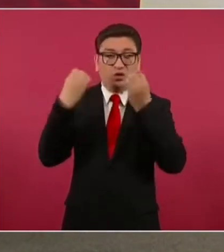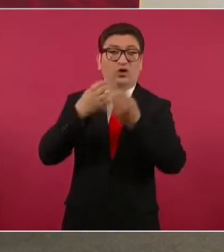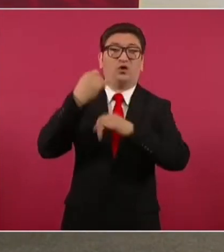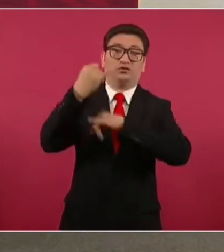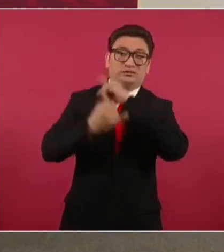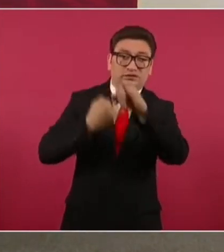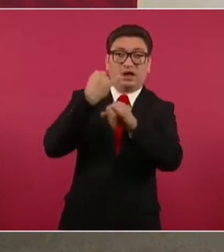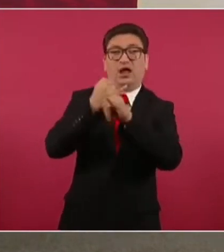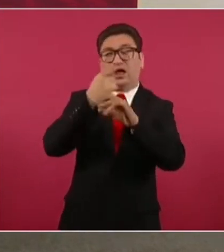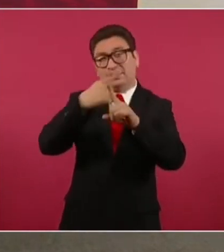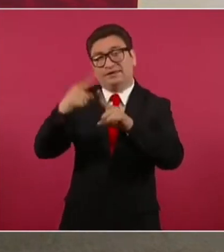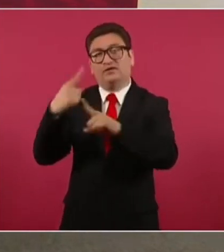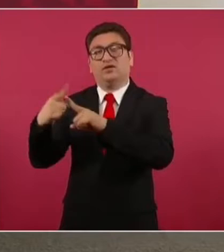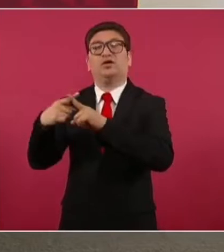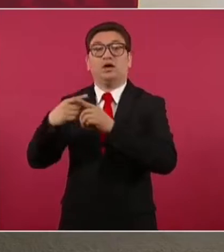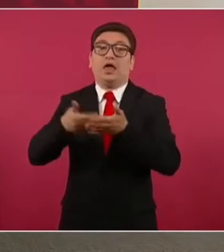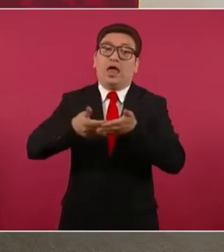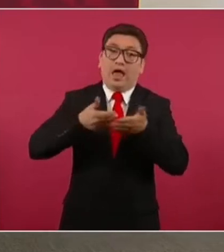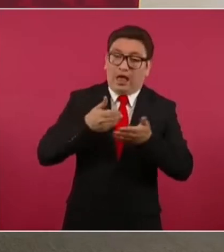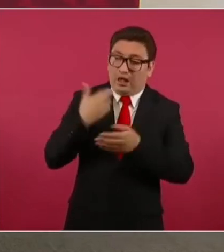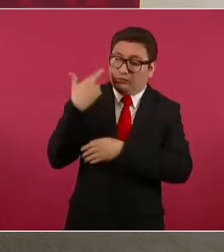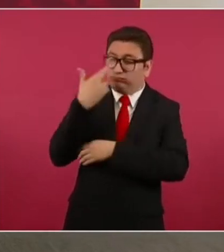internacionales hay que revisarlos